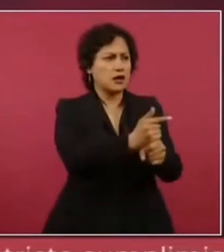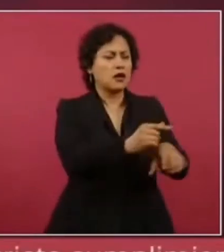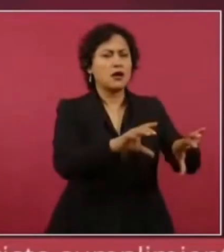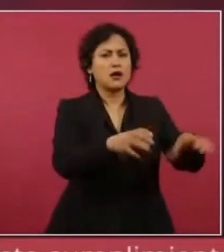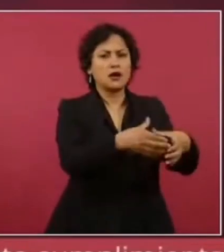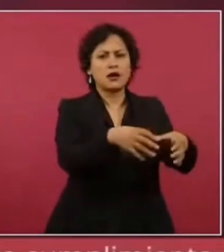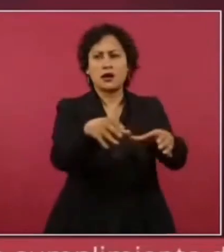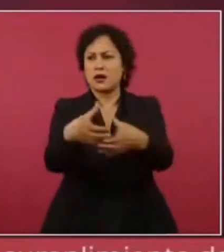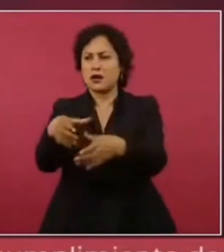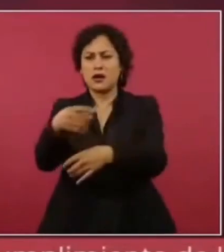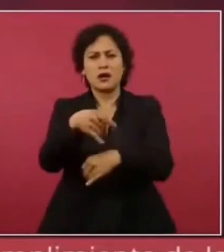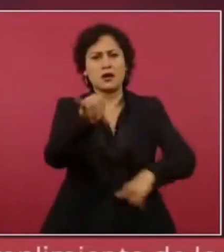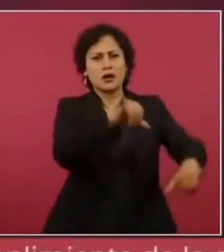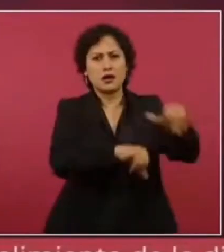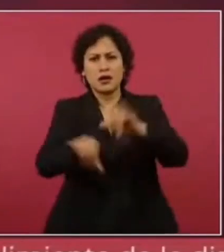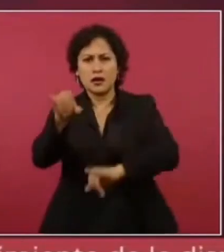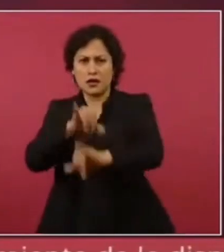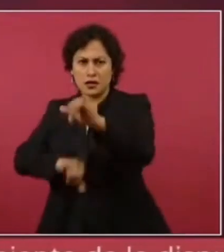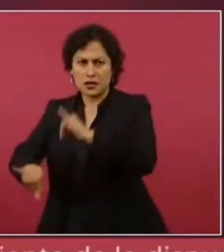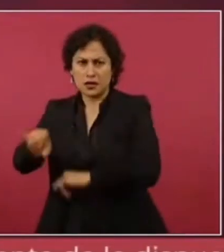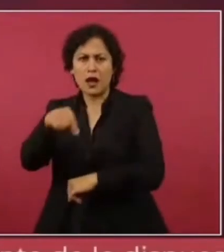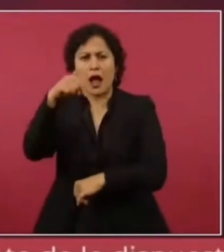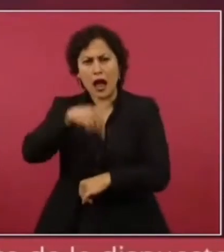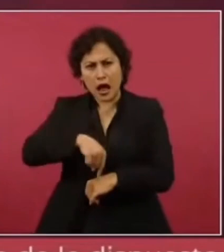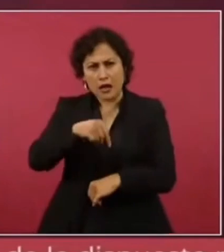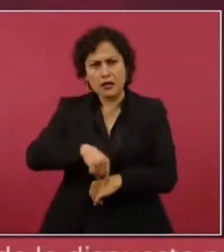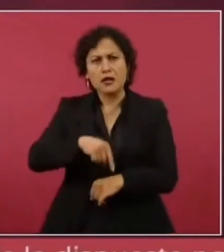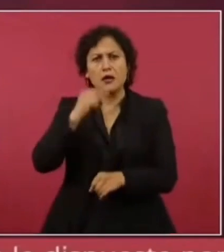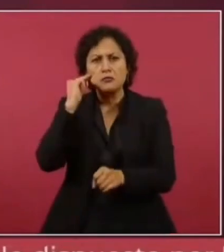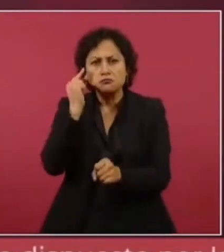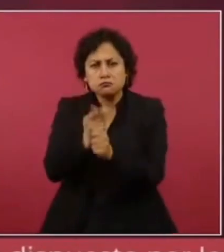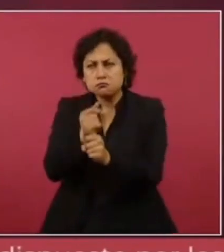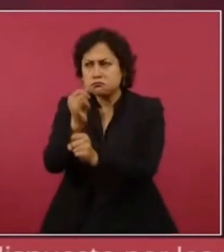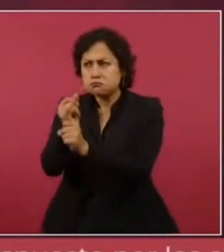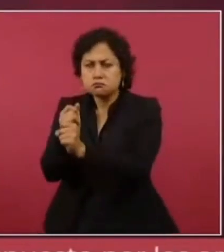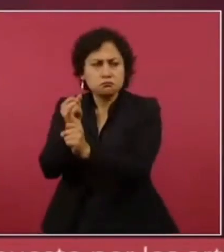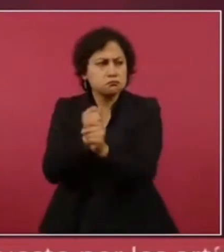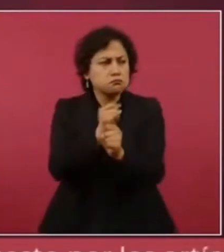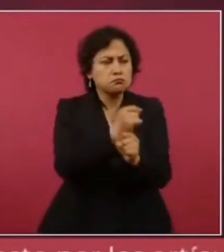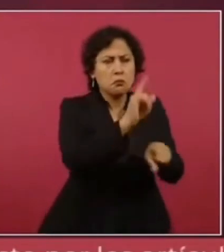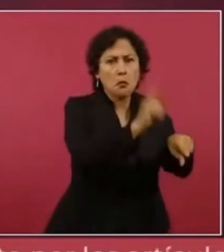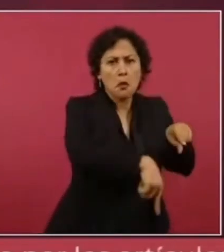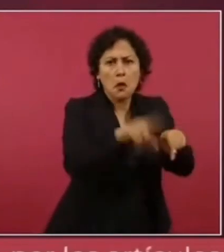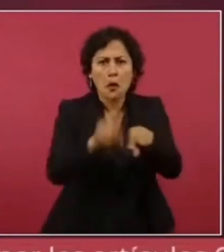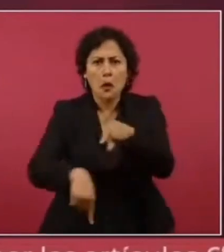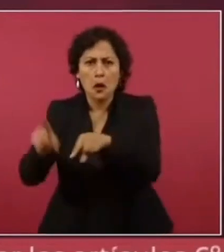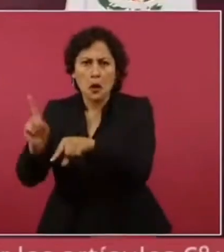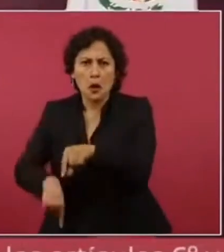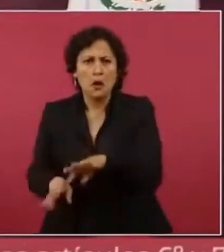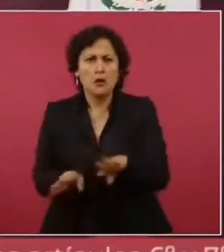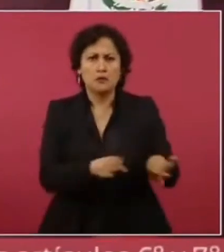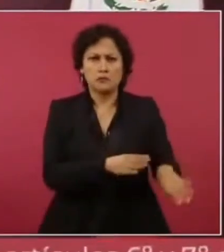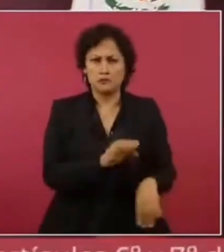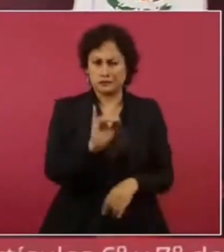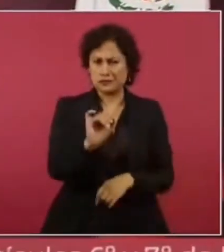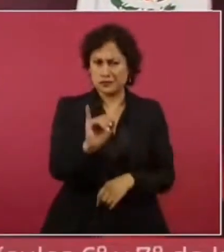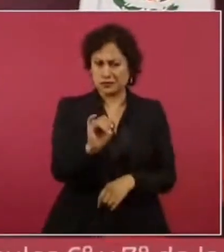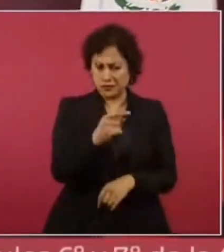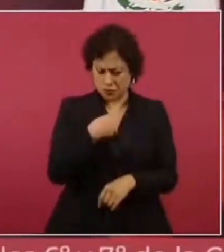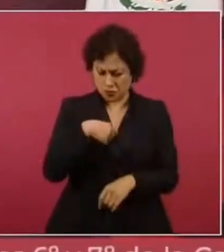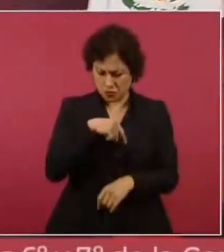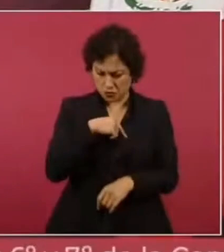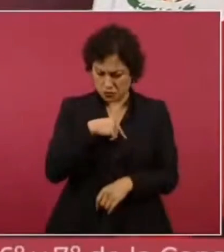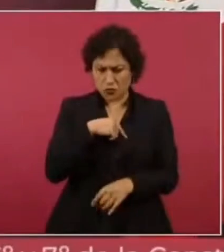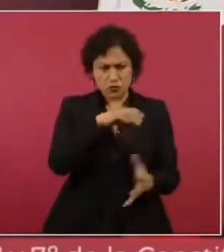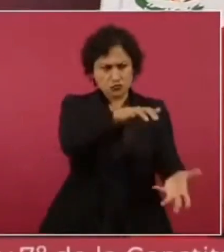de manera constante y también hay de comiso llevamos como seis siete